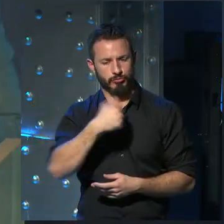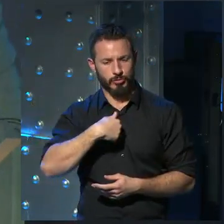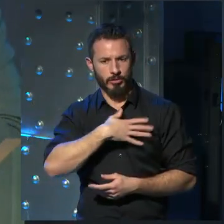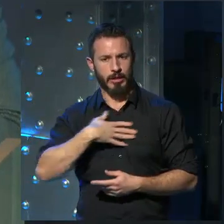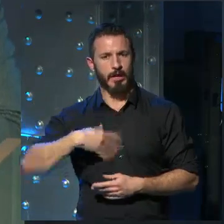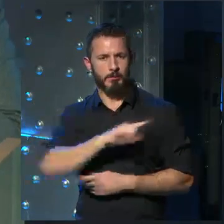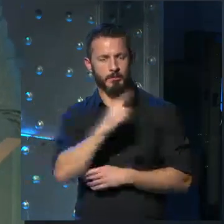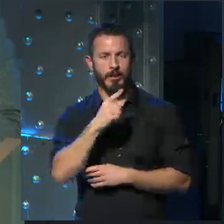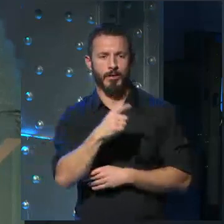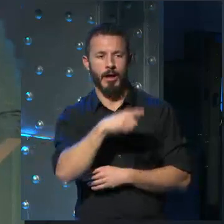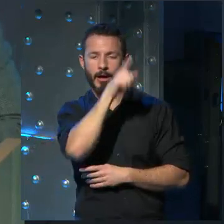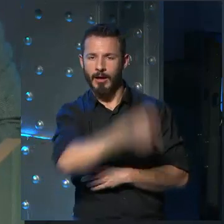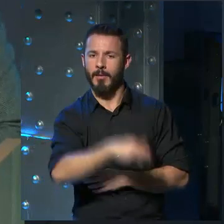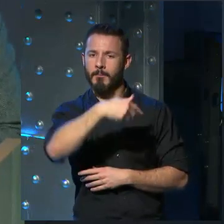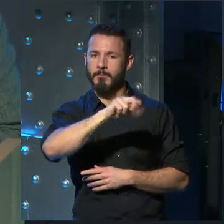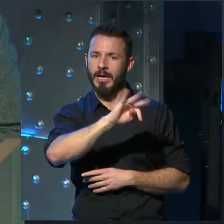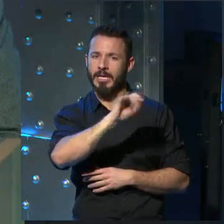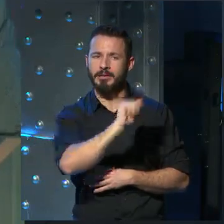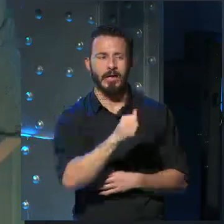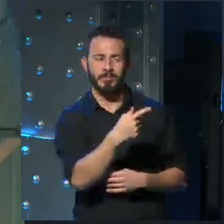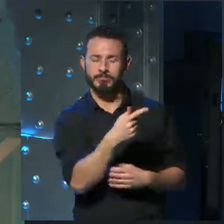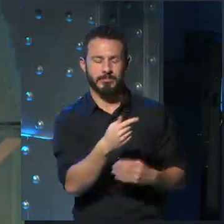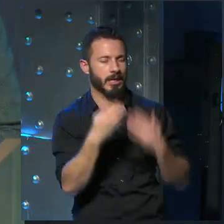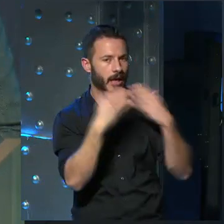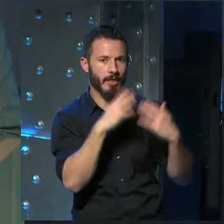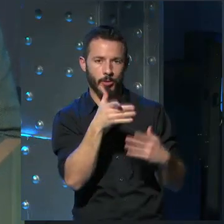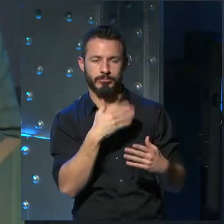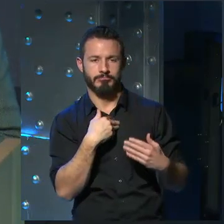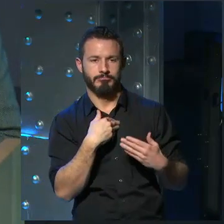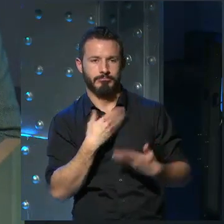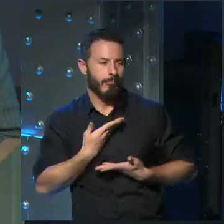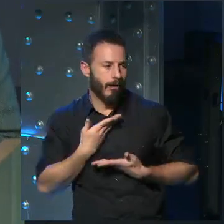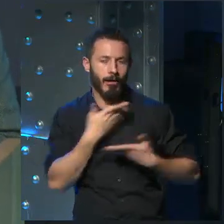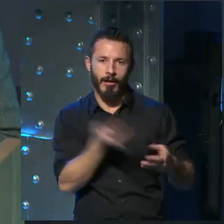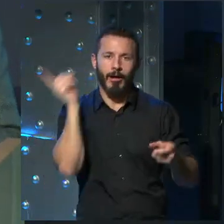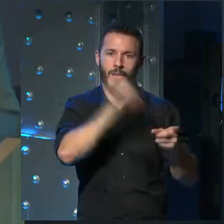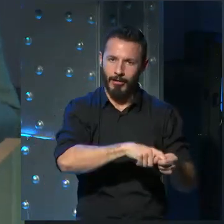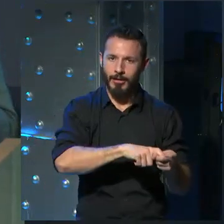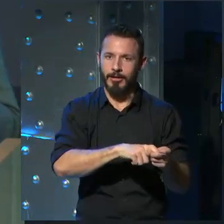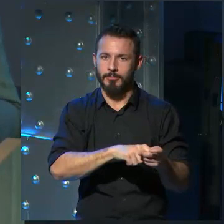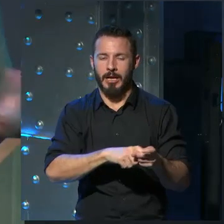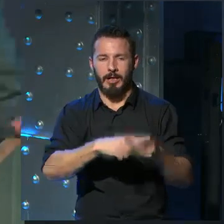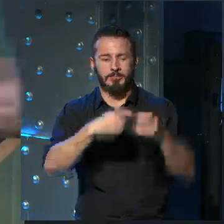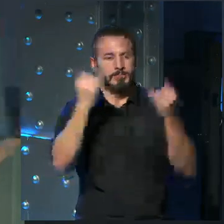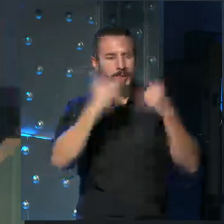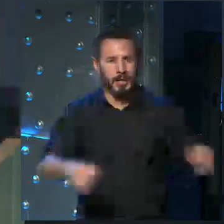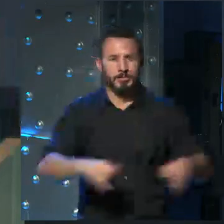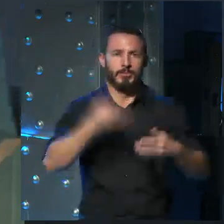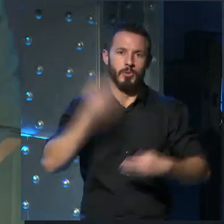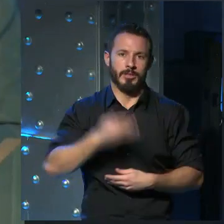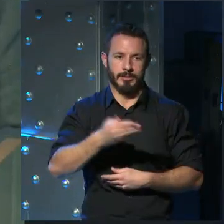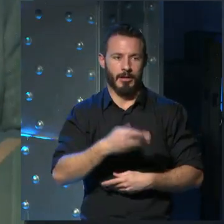lugar, agradecer a Marieta esa generosidad de invitarme a participar en un acto tan importante para ti. Para mí lo sería, me da mucha